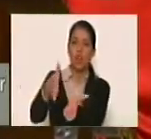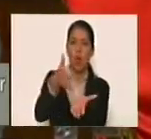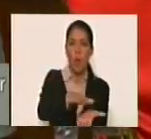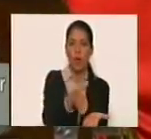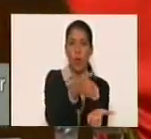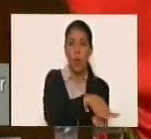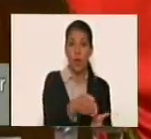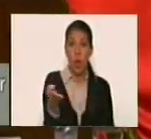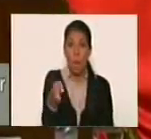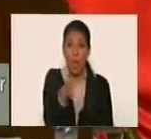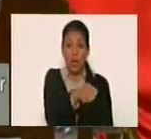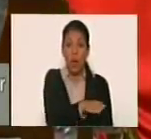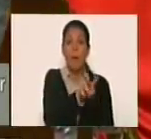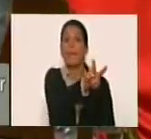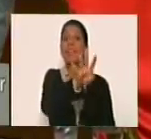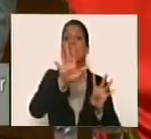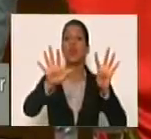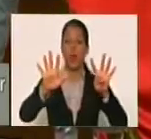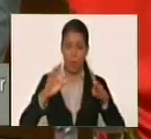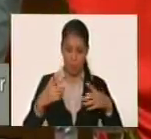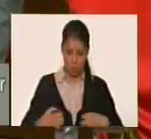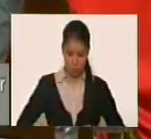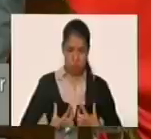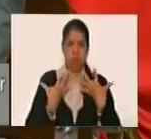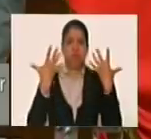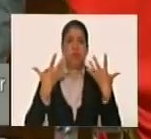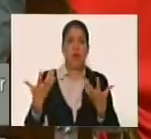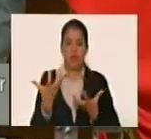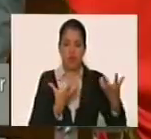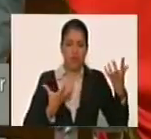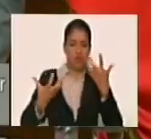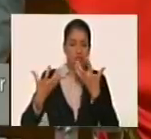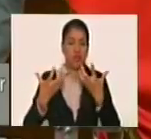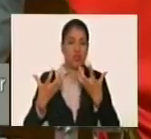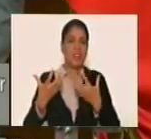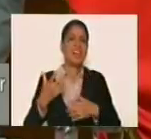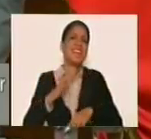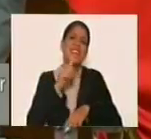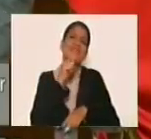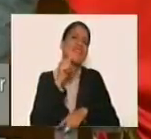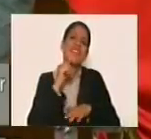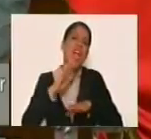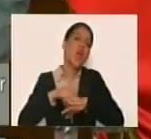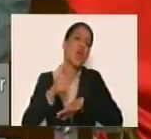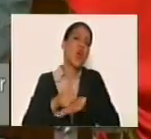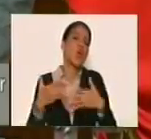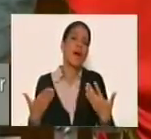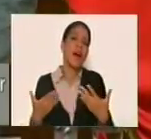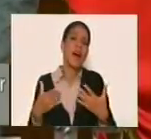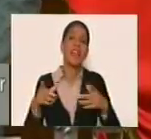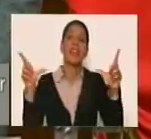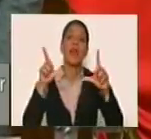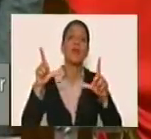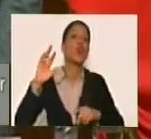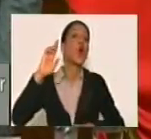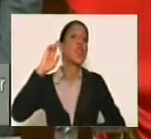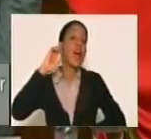los 29 quemados que hubo, cuál sería el nivel de complicidad y de responsabilidad de los medios de